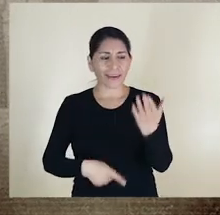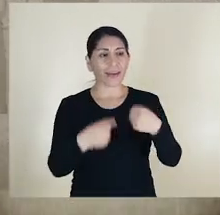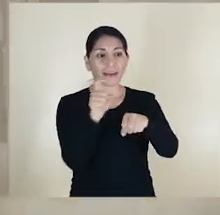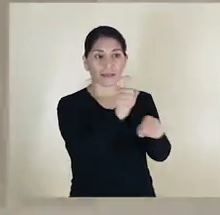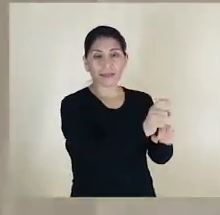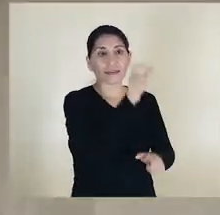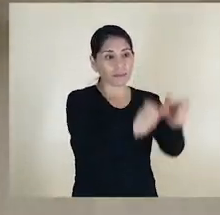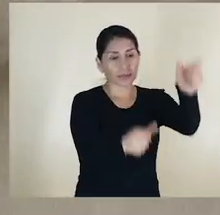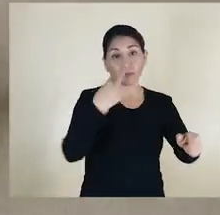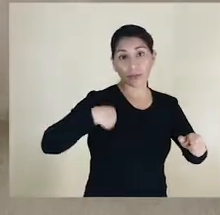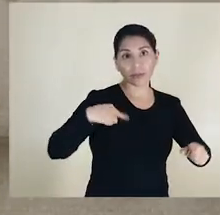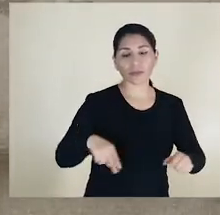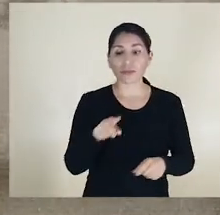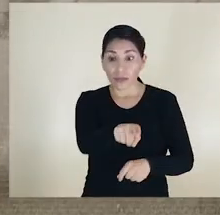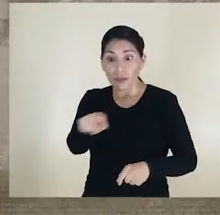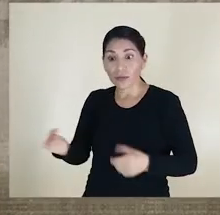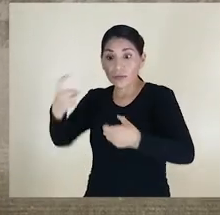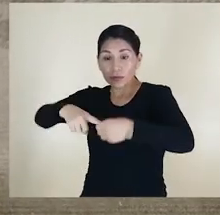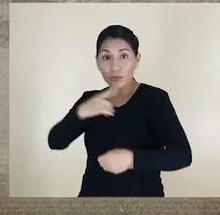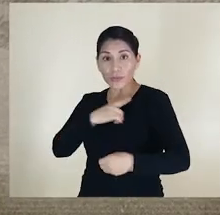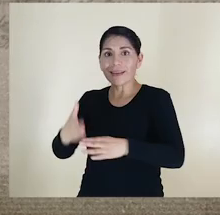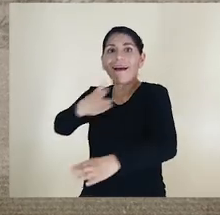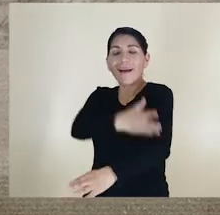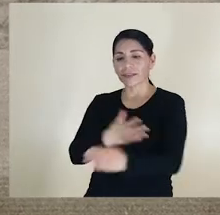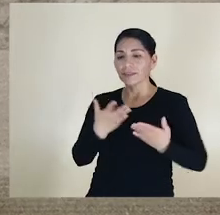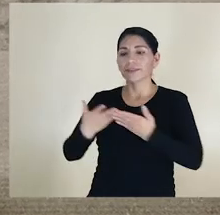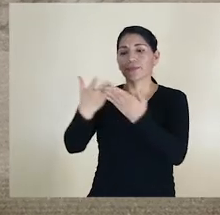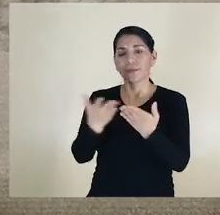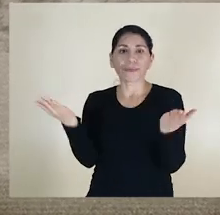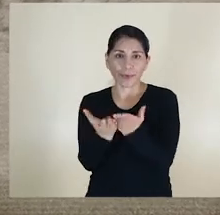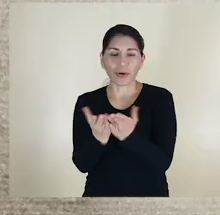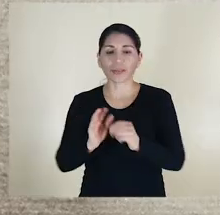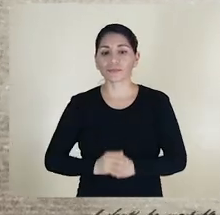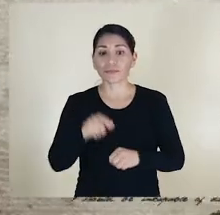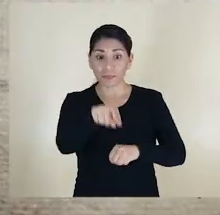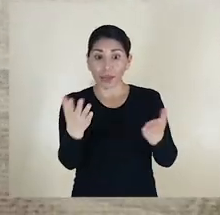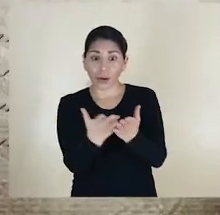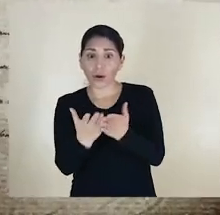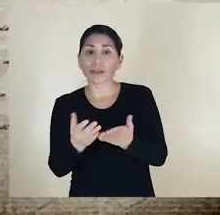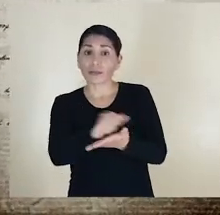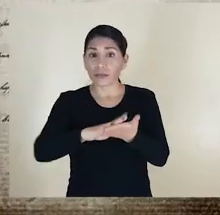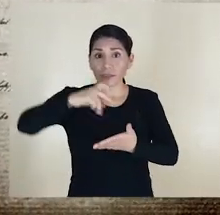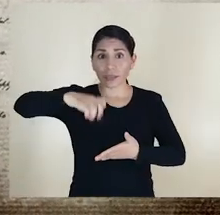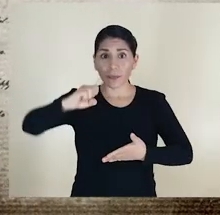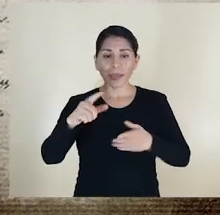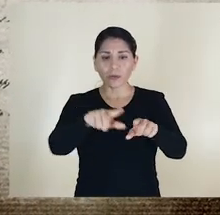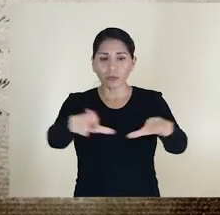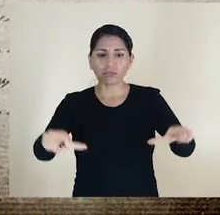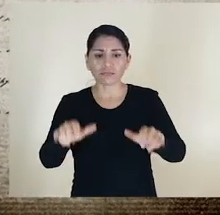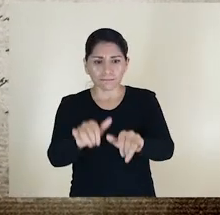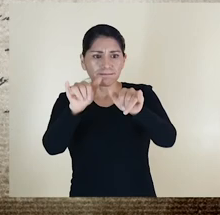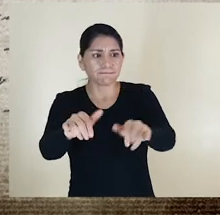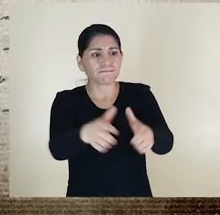de instruir a sus novicios, pero también de ser estudios superiores previos al ingreso a la universidad. San Pedro Nolasco se instaló en toda esta